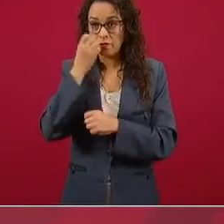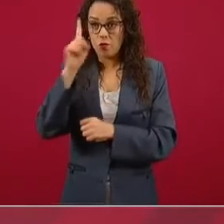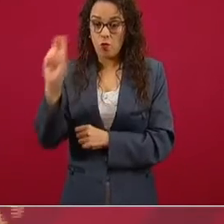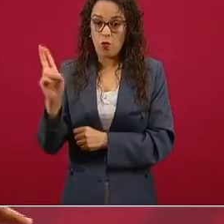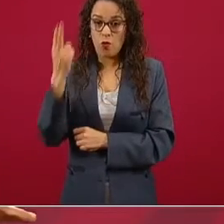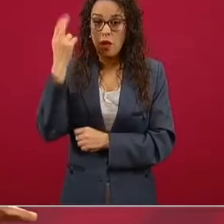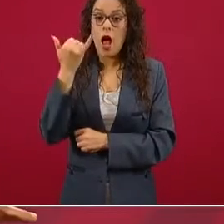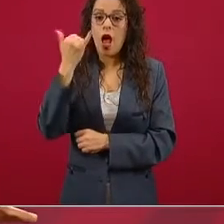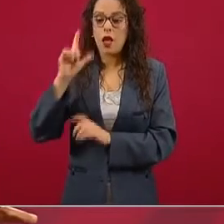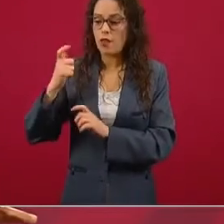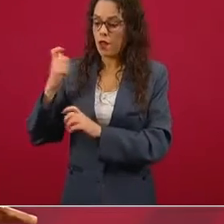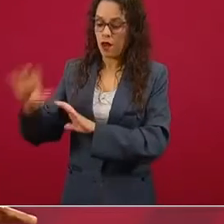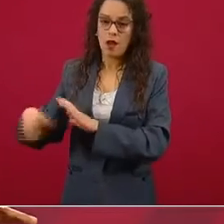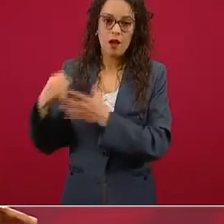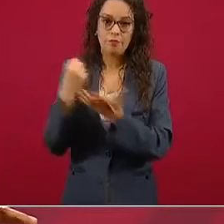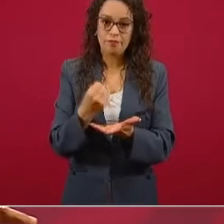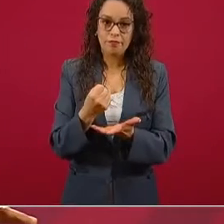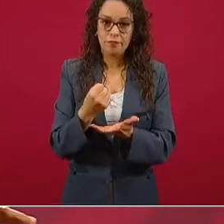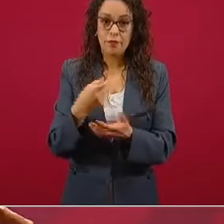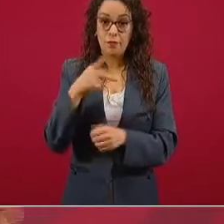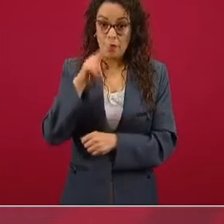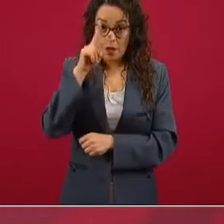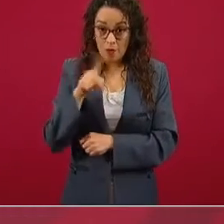No es que no pasaran el examen.